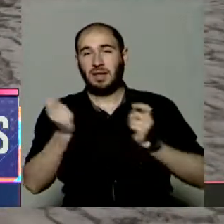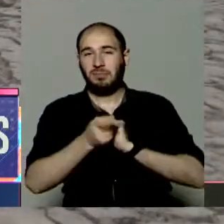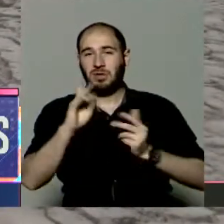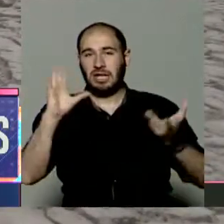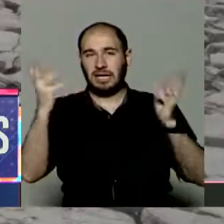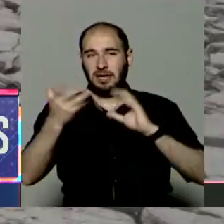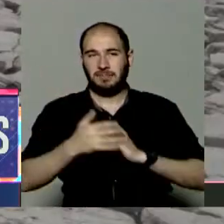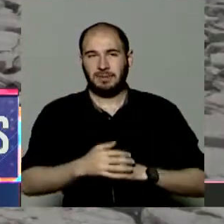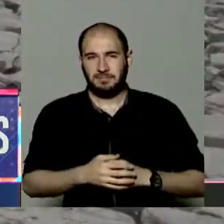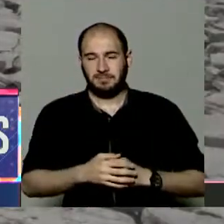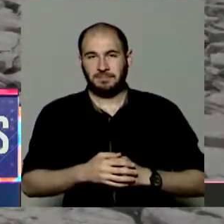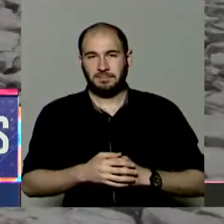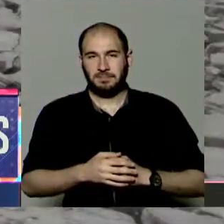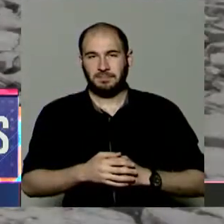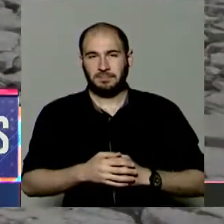climática